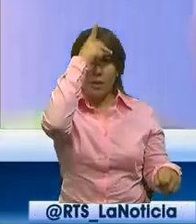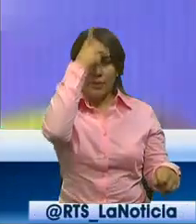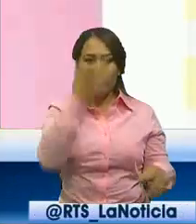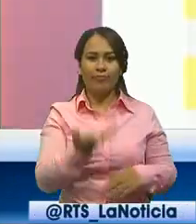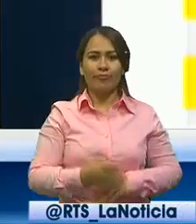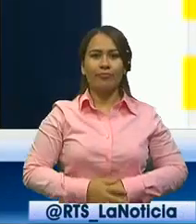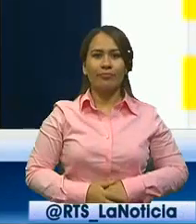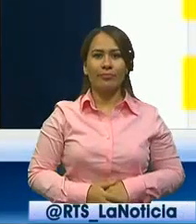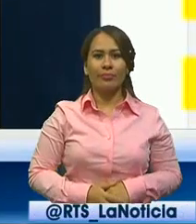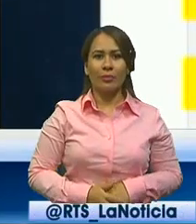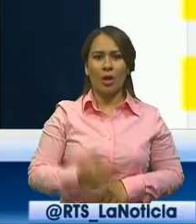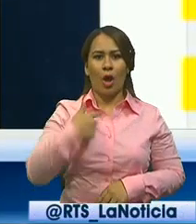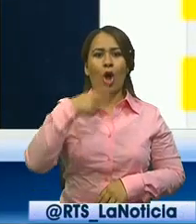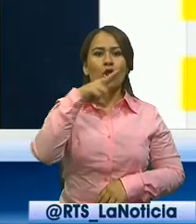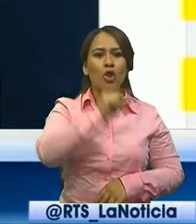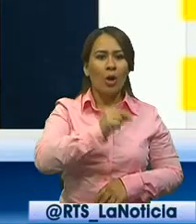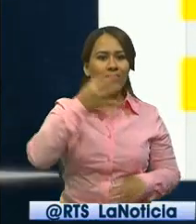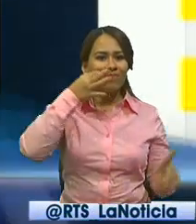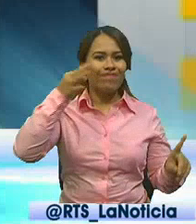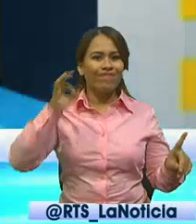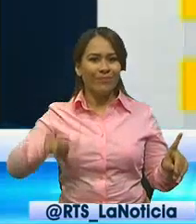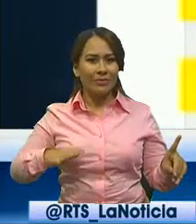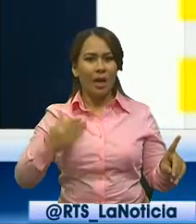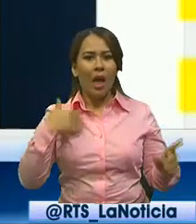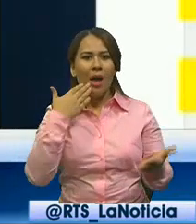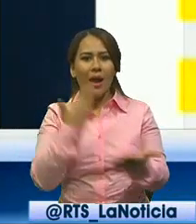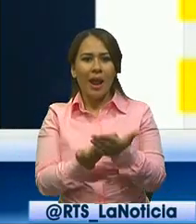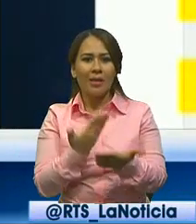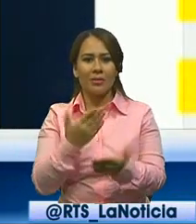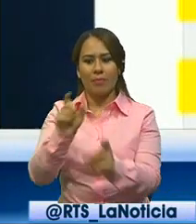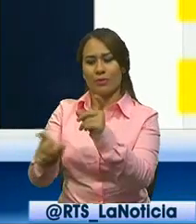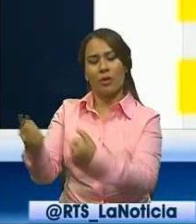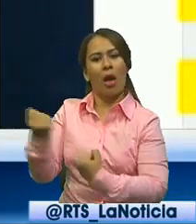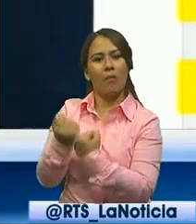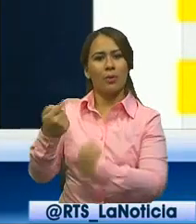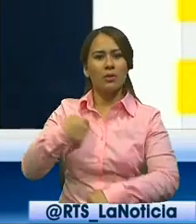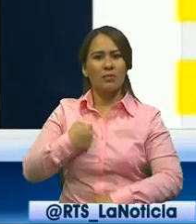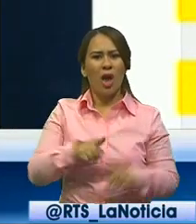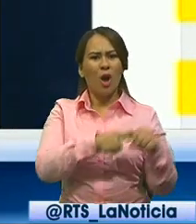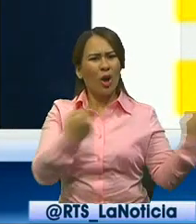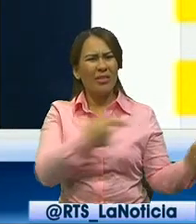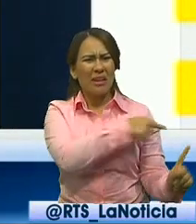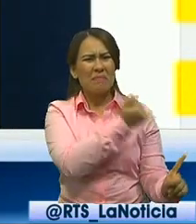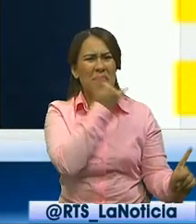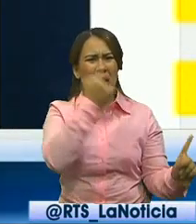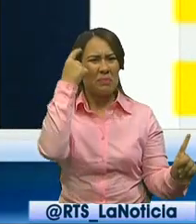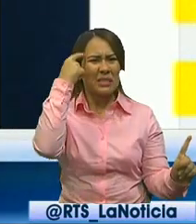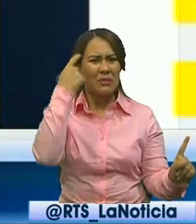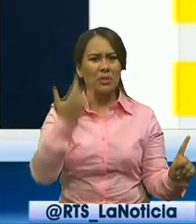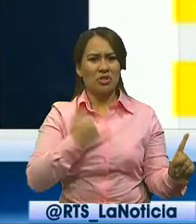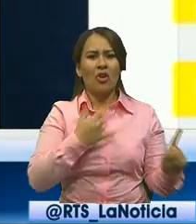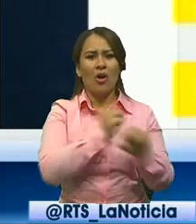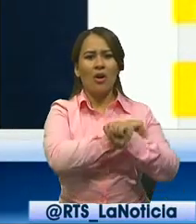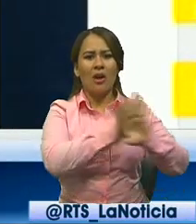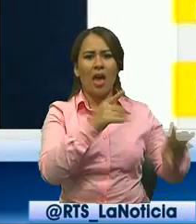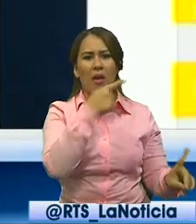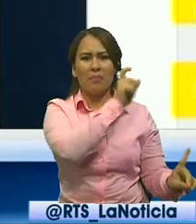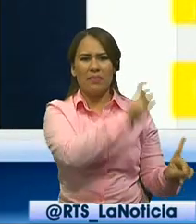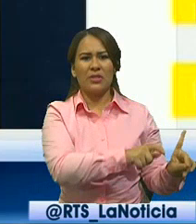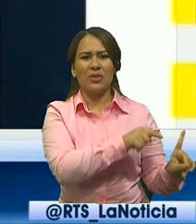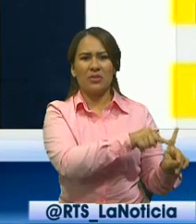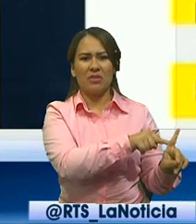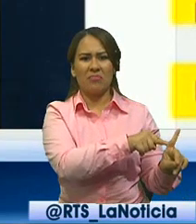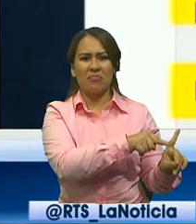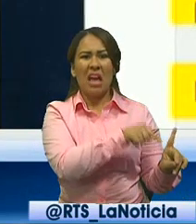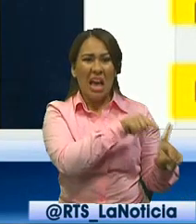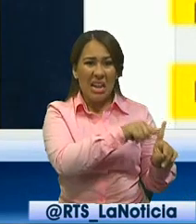peruano. No al racismo, gracias a la gente que se ha manifestado en contra del racismo. Tengo claro que este señor no